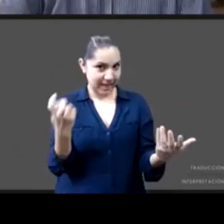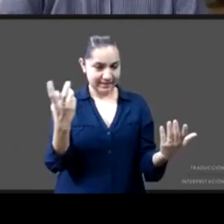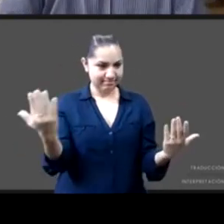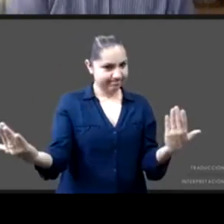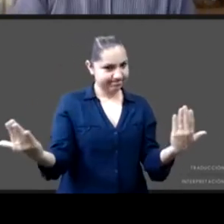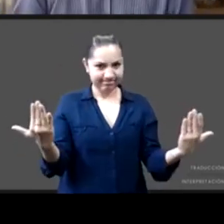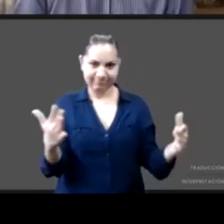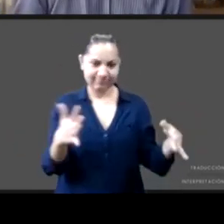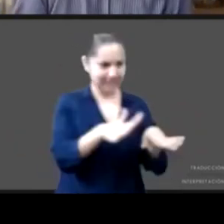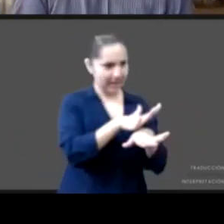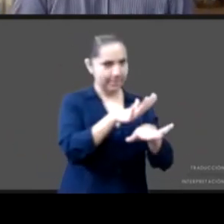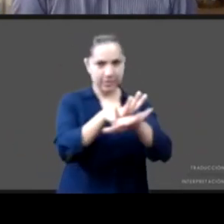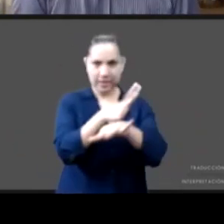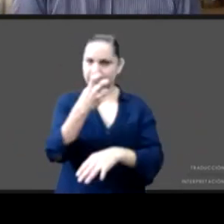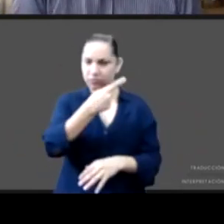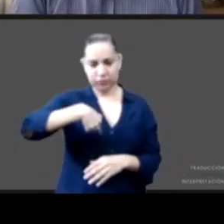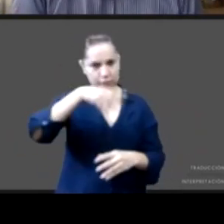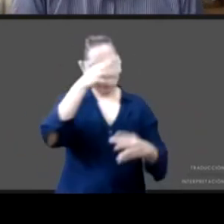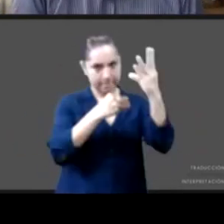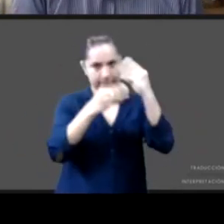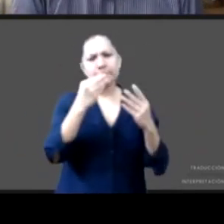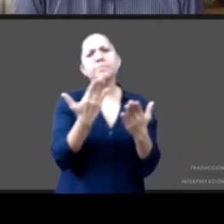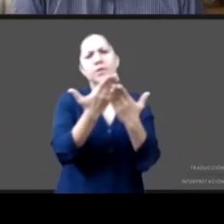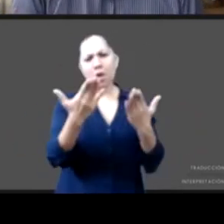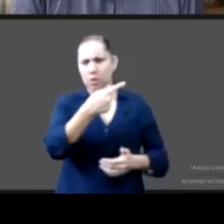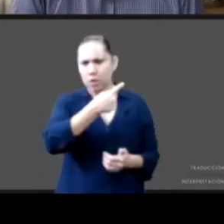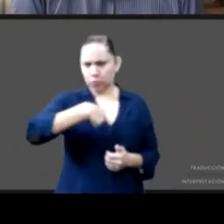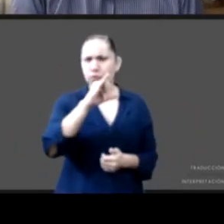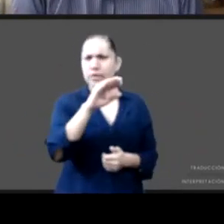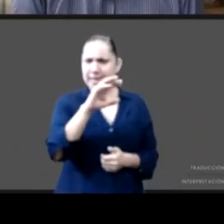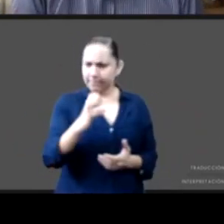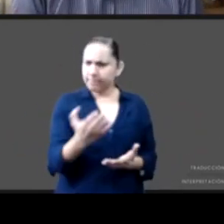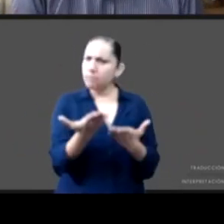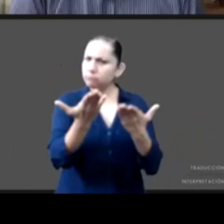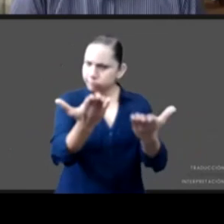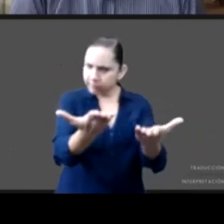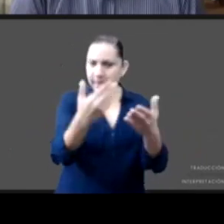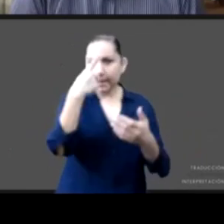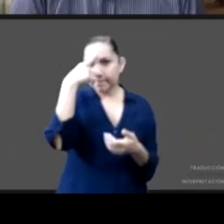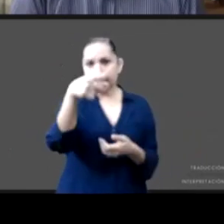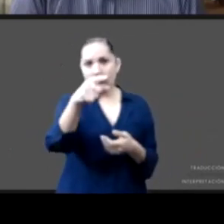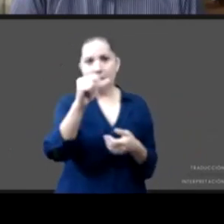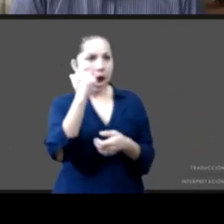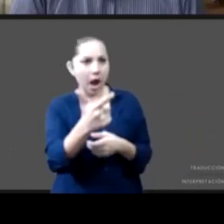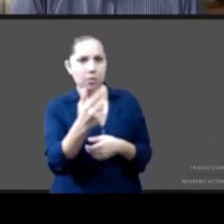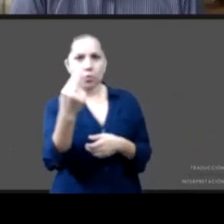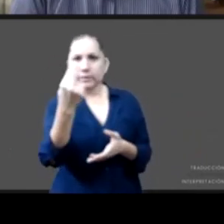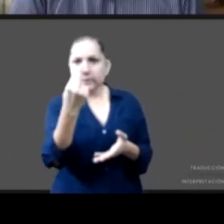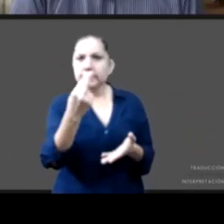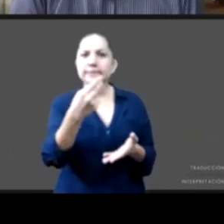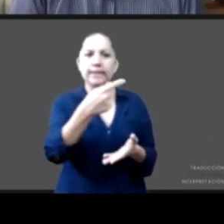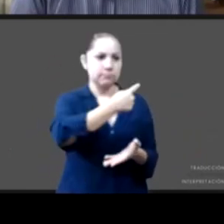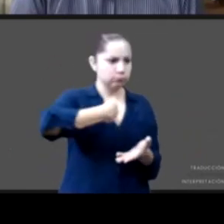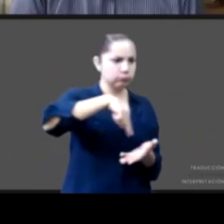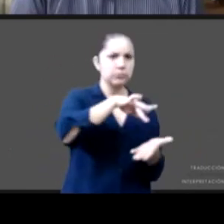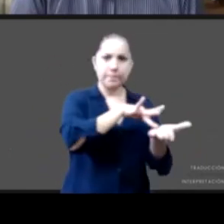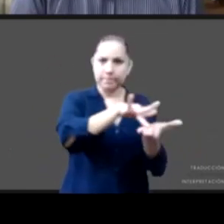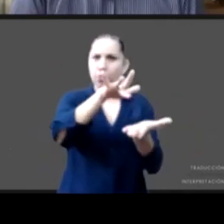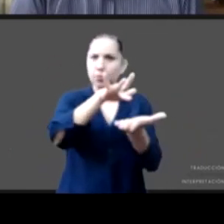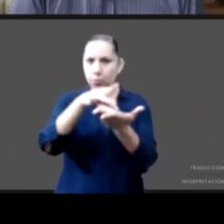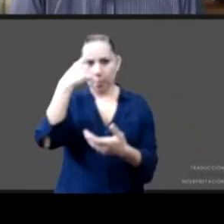por favor, visiten nuestra página y estamos para apoyarlos para el fortalecimiento de las capacidades técnicas y operativas de todos los que trabajamos en este